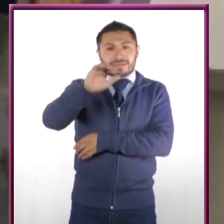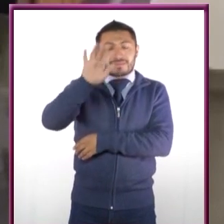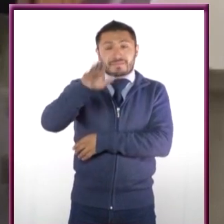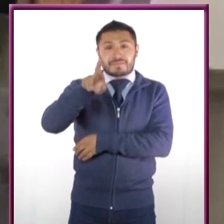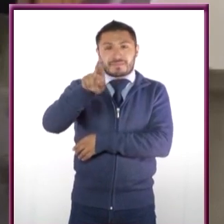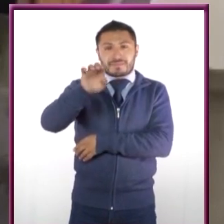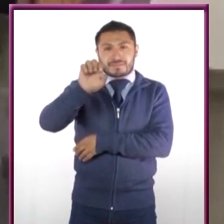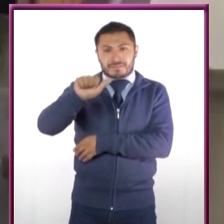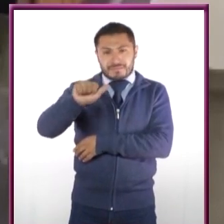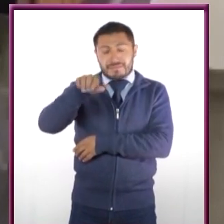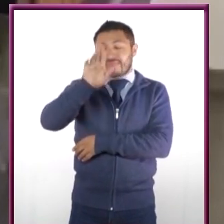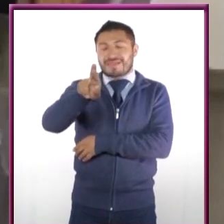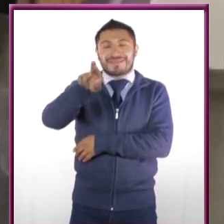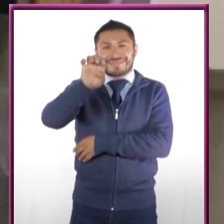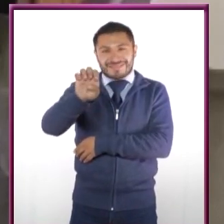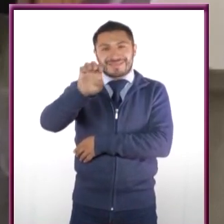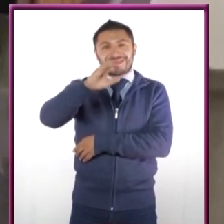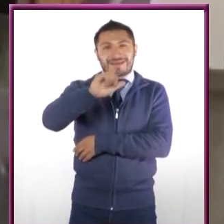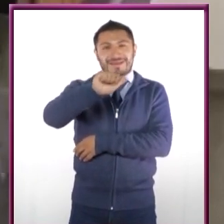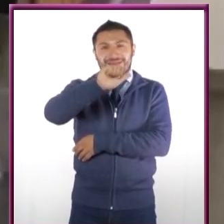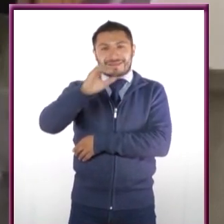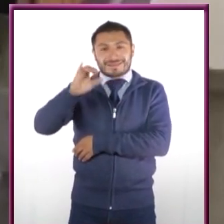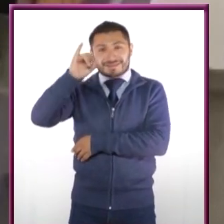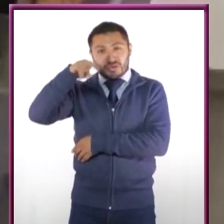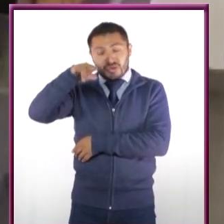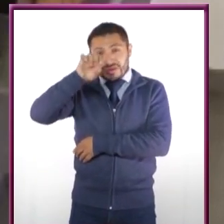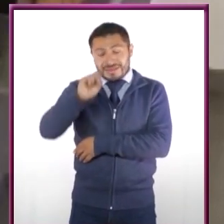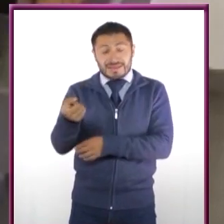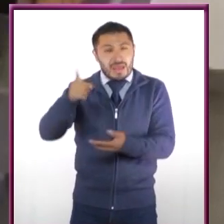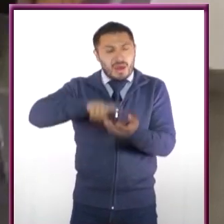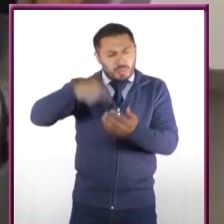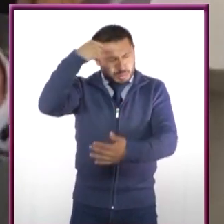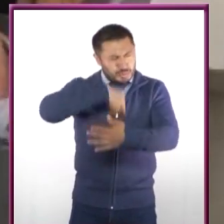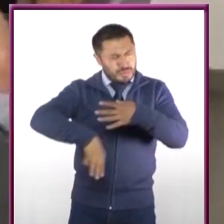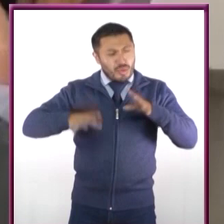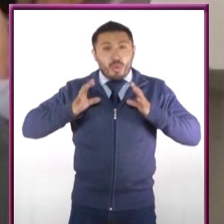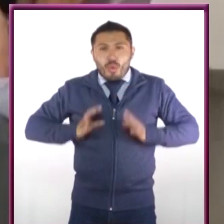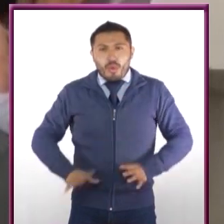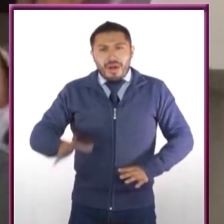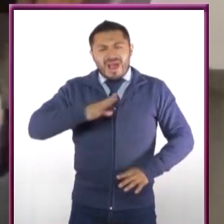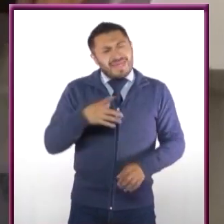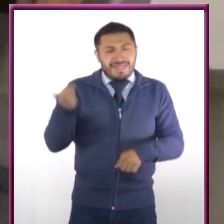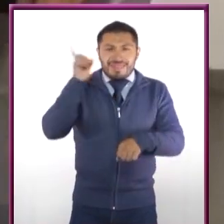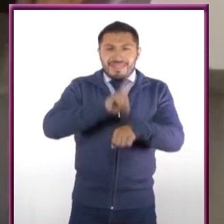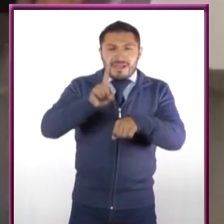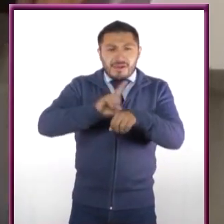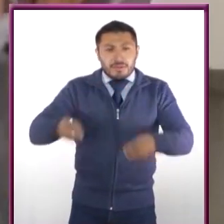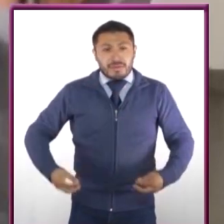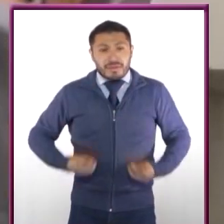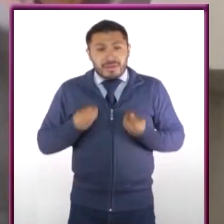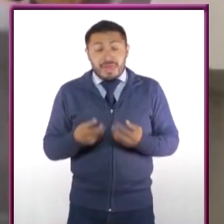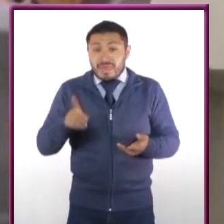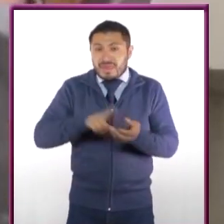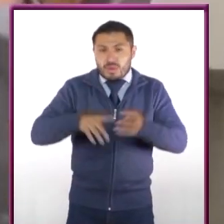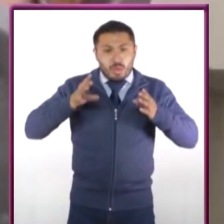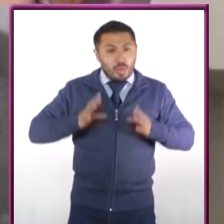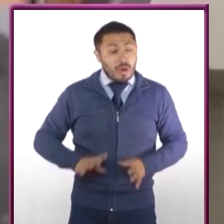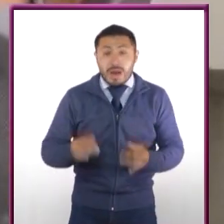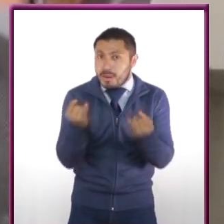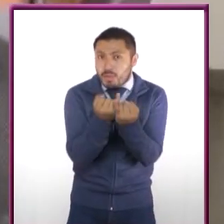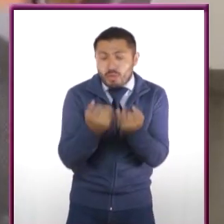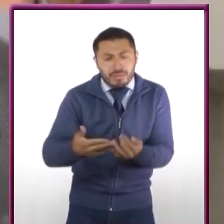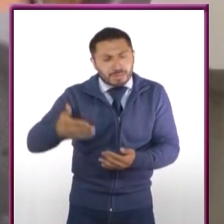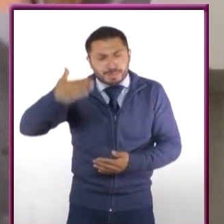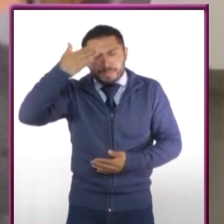ante ciertas situaciones que nos acontecen en nuestra vida. Son reacciones en el cuerpo y también en nuestra mente